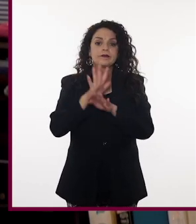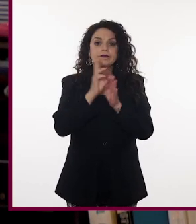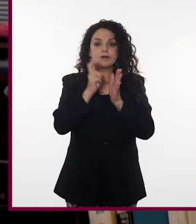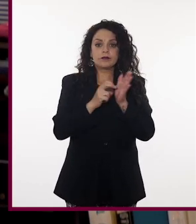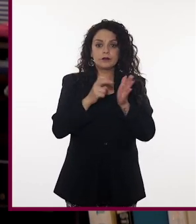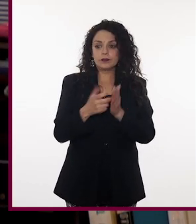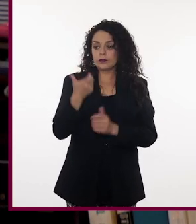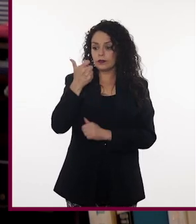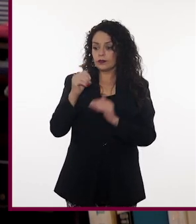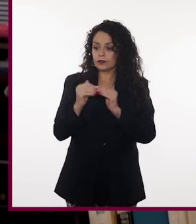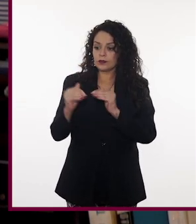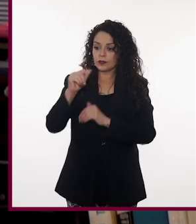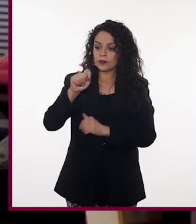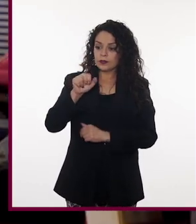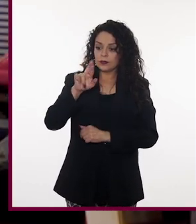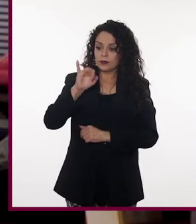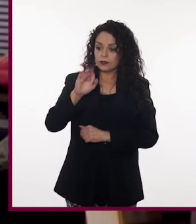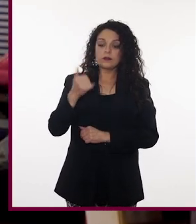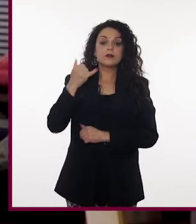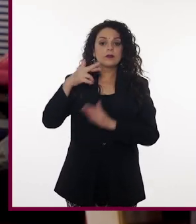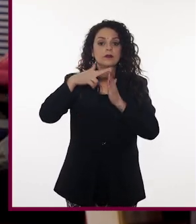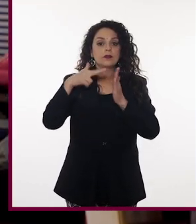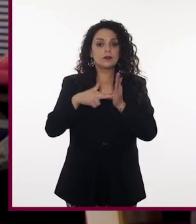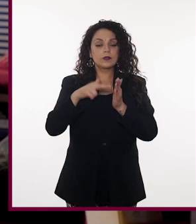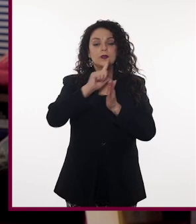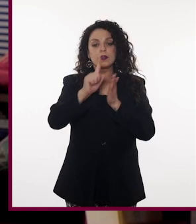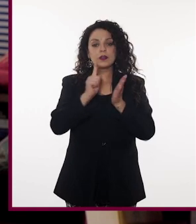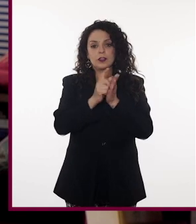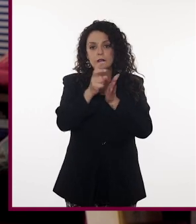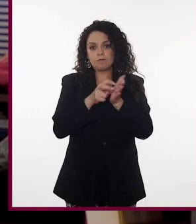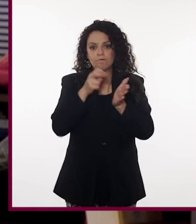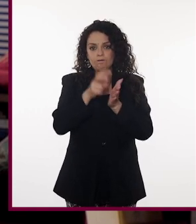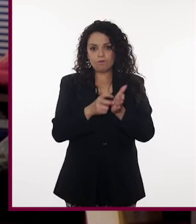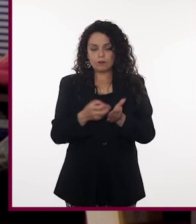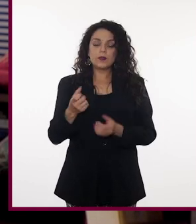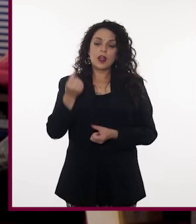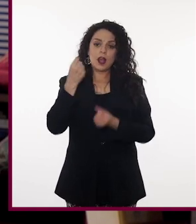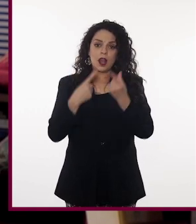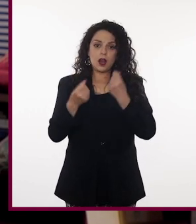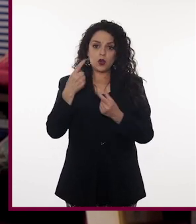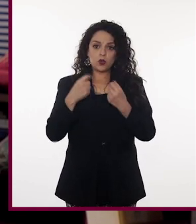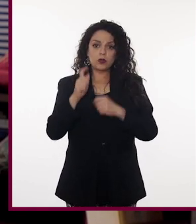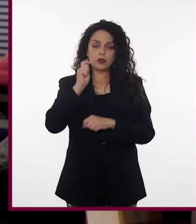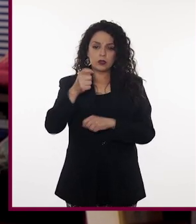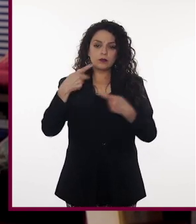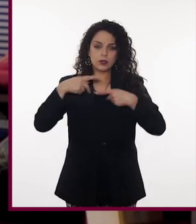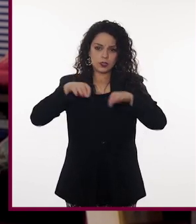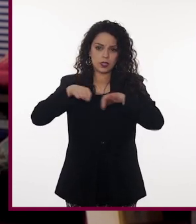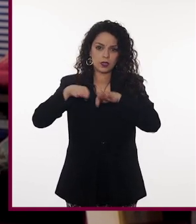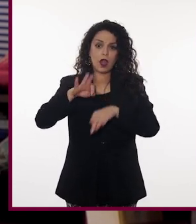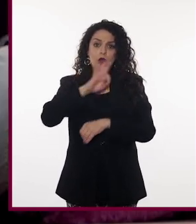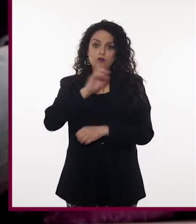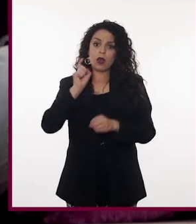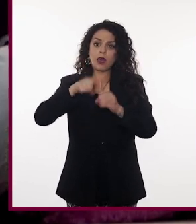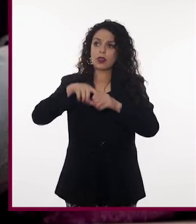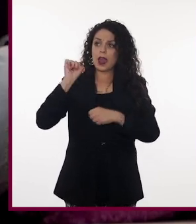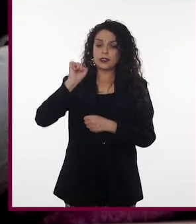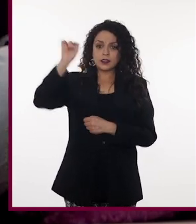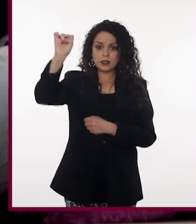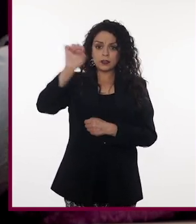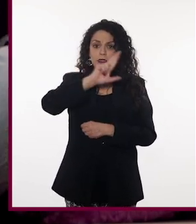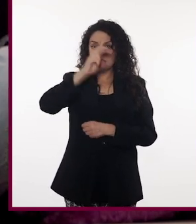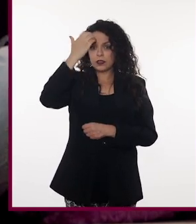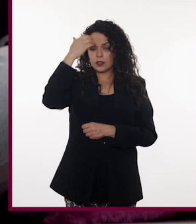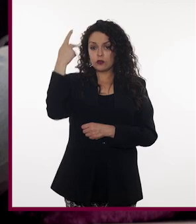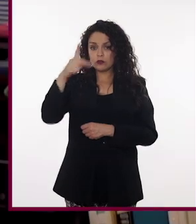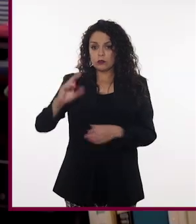tarifas y reformas legales. También en algunos países se ha logrado que los trabajadores se puedan sindicalizar y se reconozca